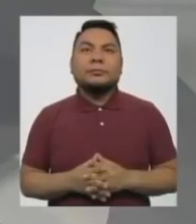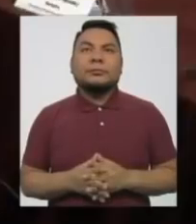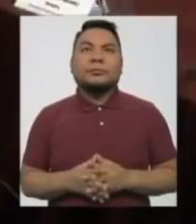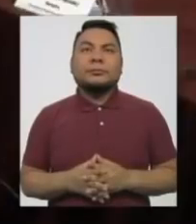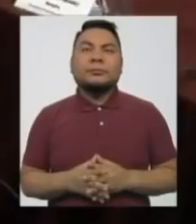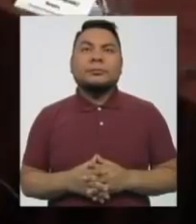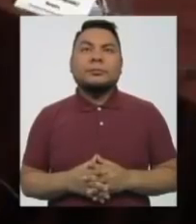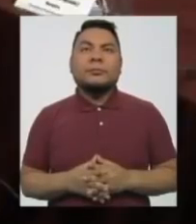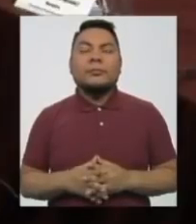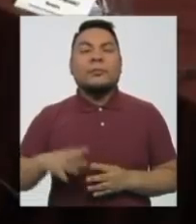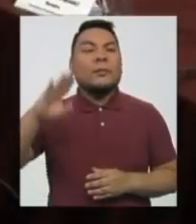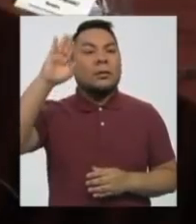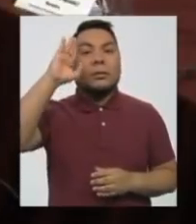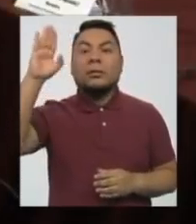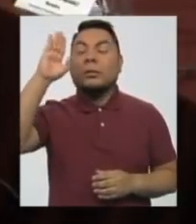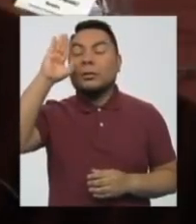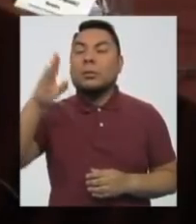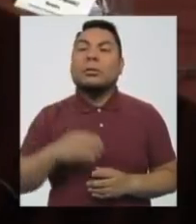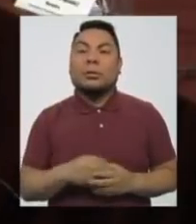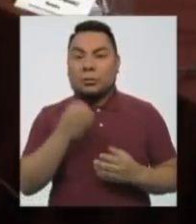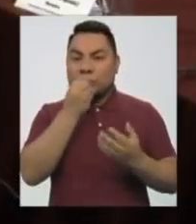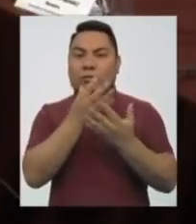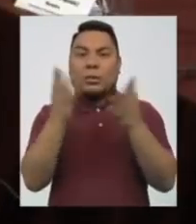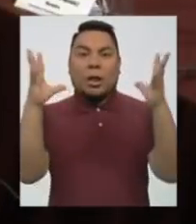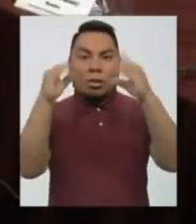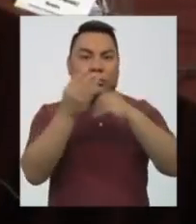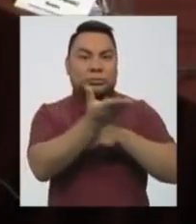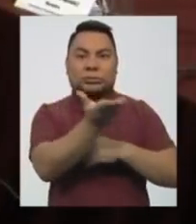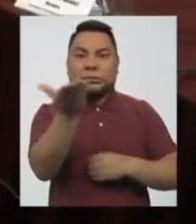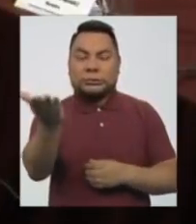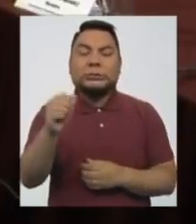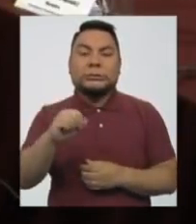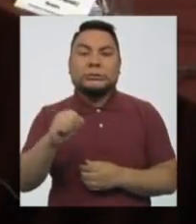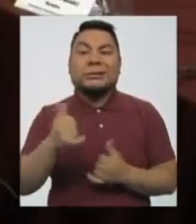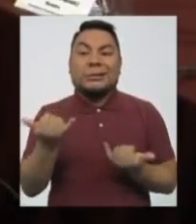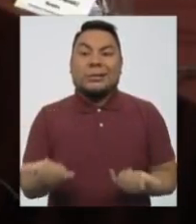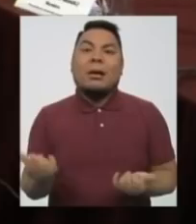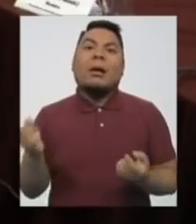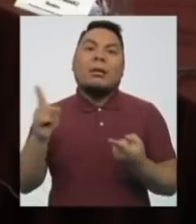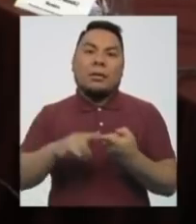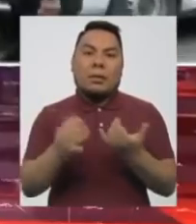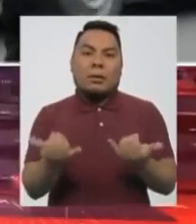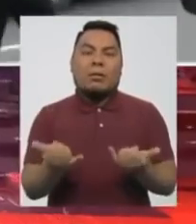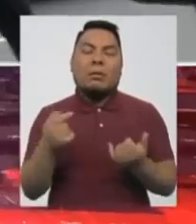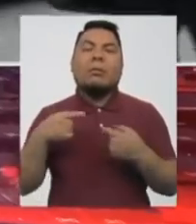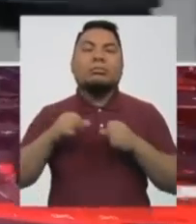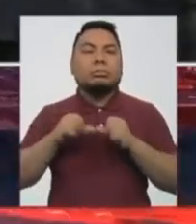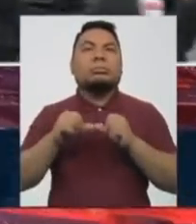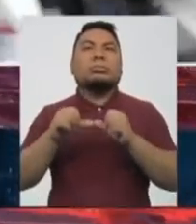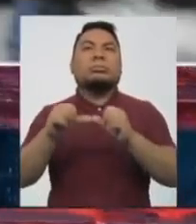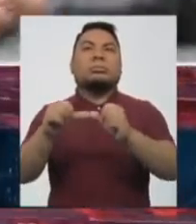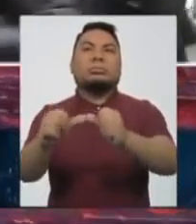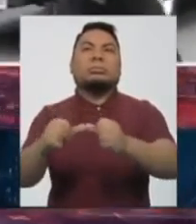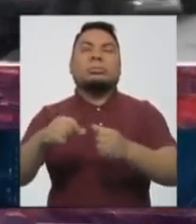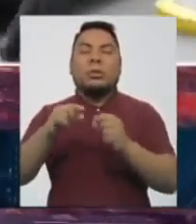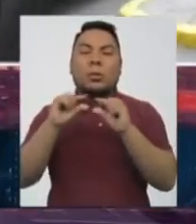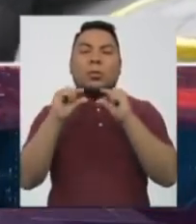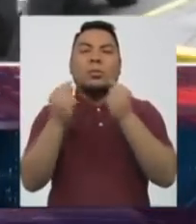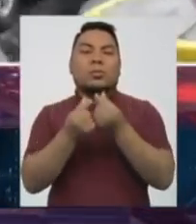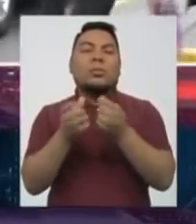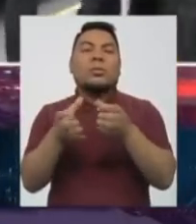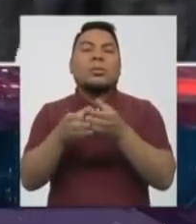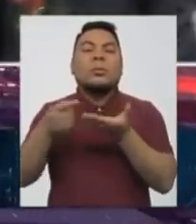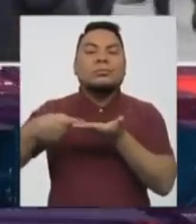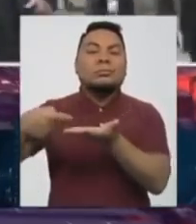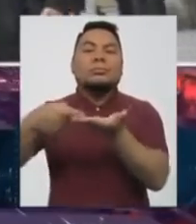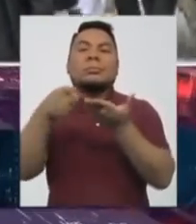Así es, compañeros. Paola, Enrique, ¿cómo están? Muy buenas noches. Hasta esta hora continúa sesionando entonces la Subcomisión de Acusaciones